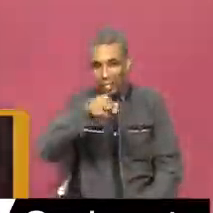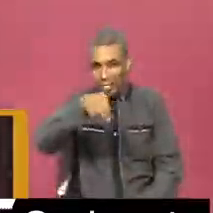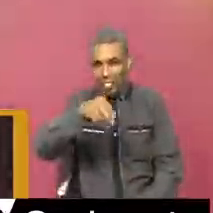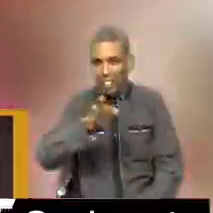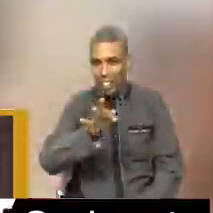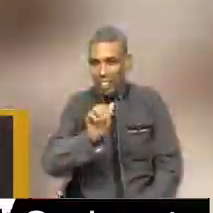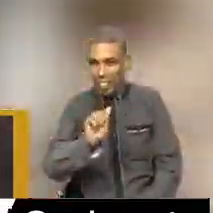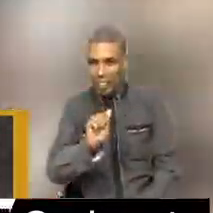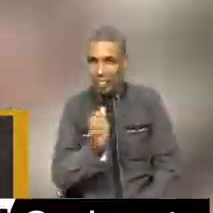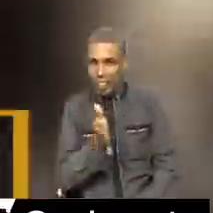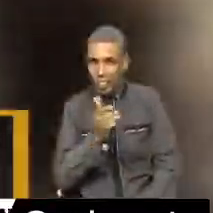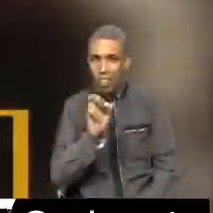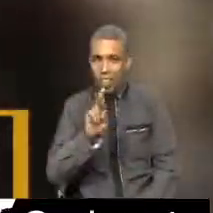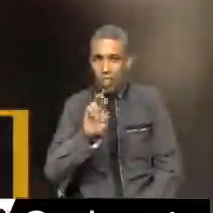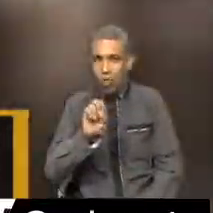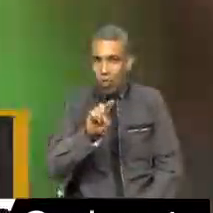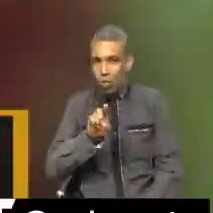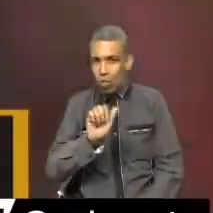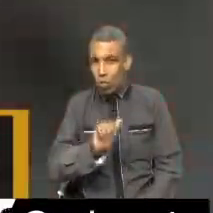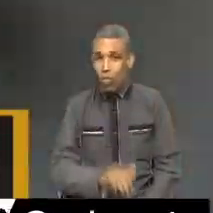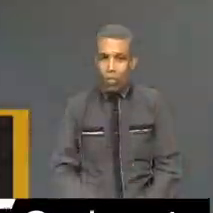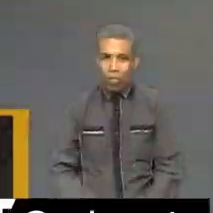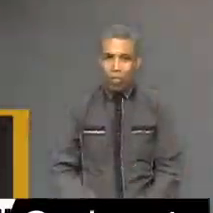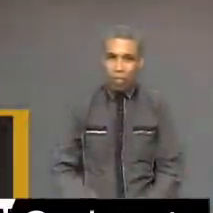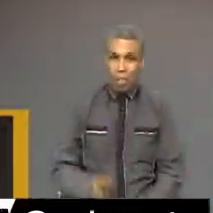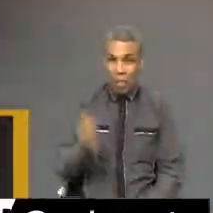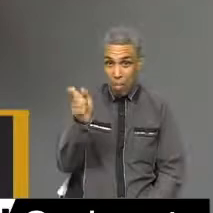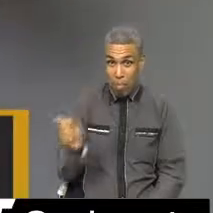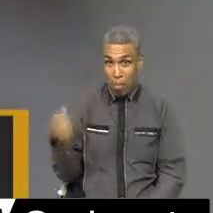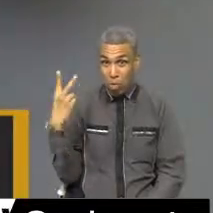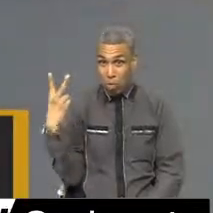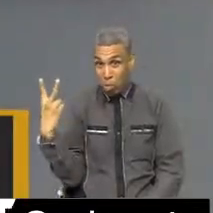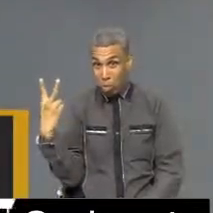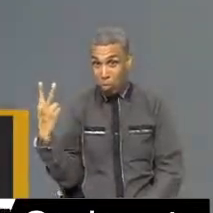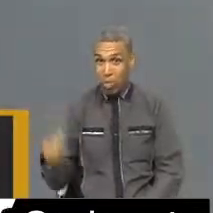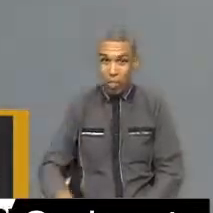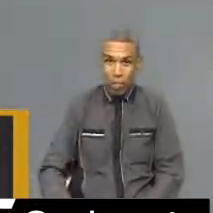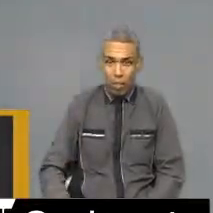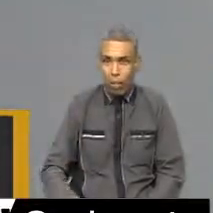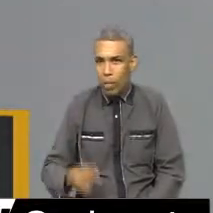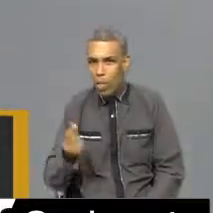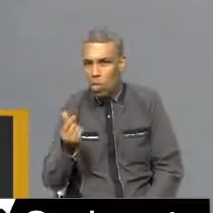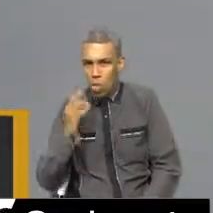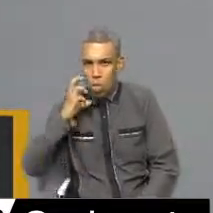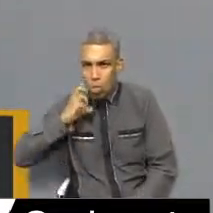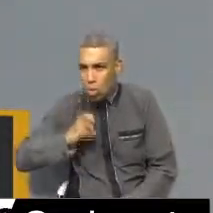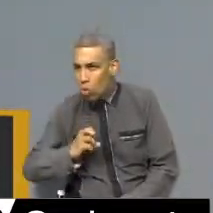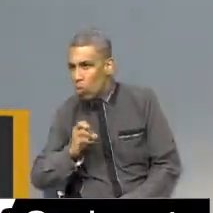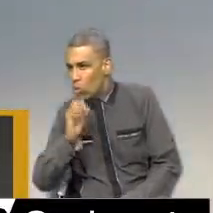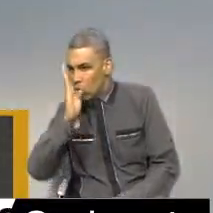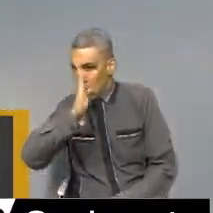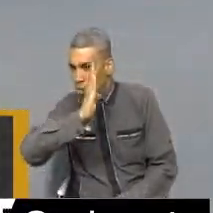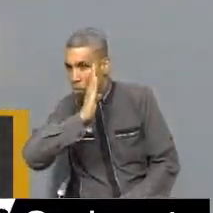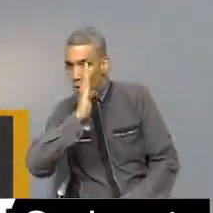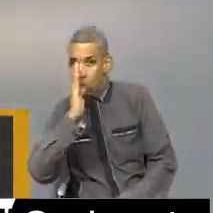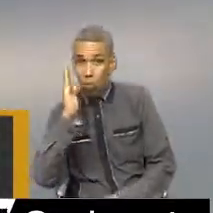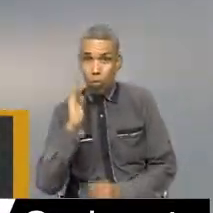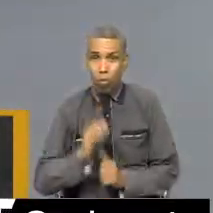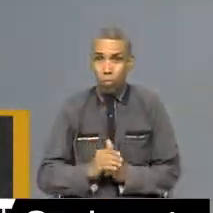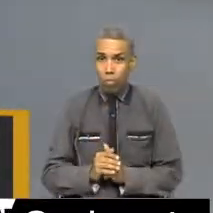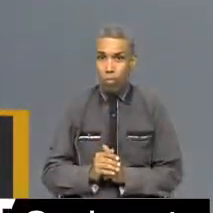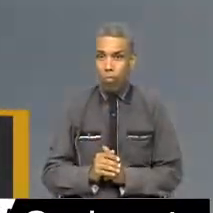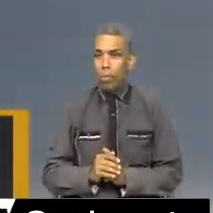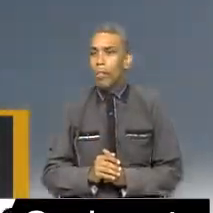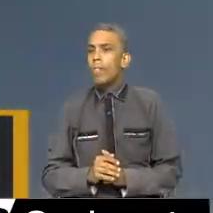de dos personas que venían acechando, prácticamente coaccionando a los habitantes de este sector e